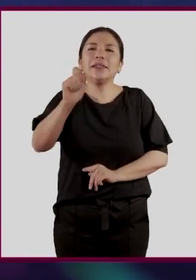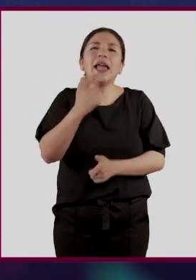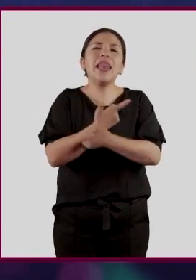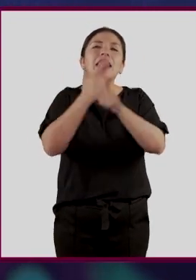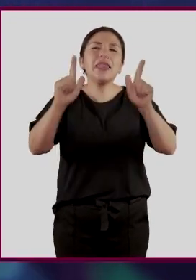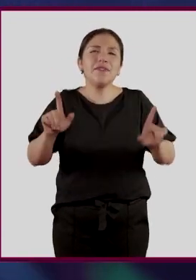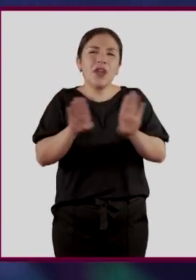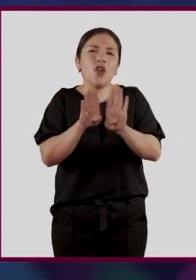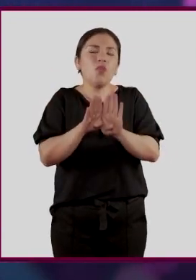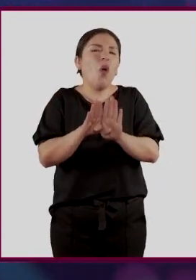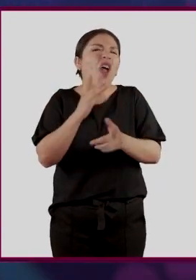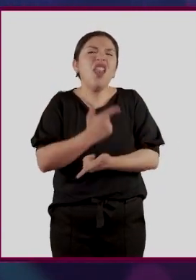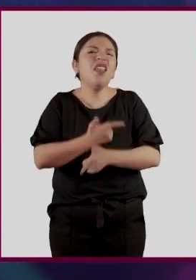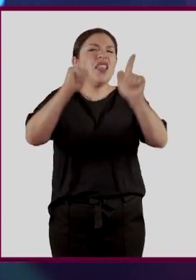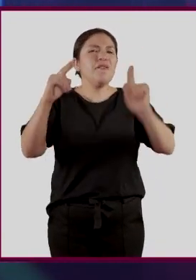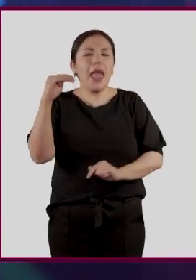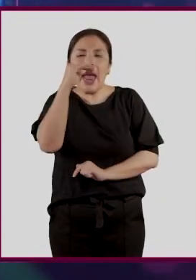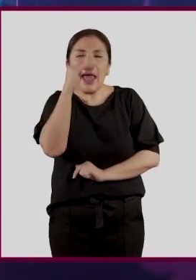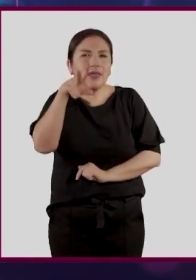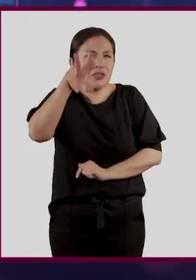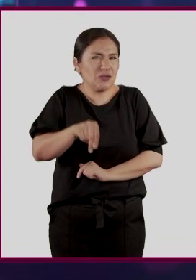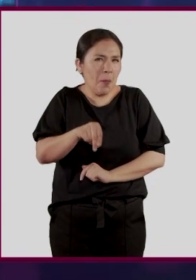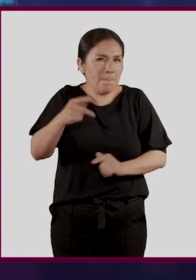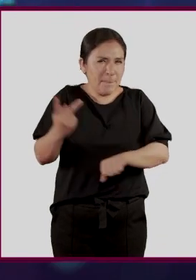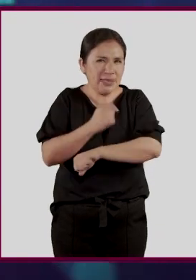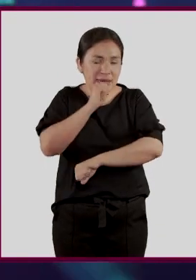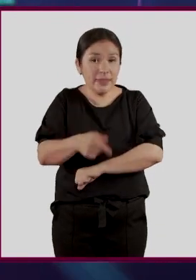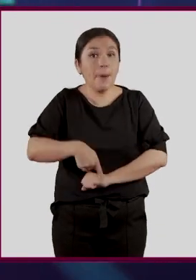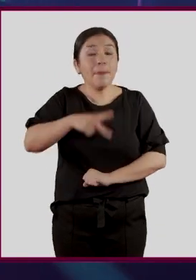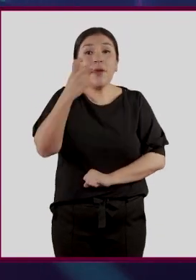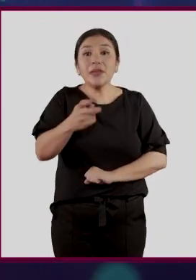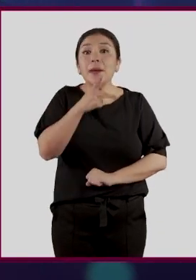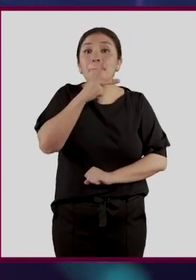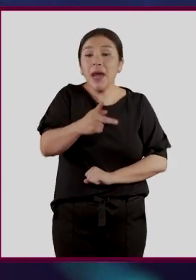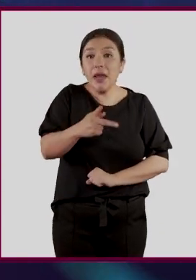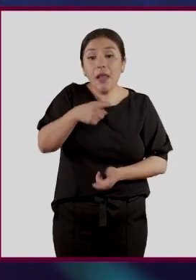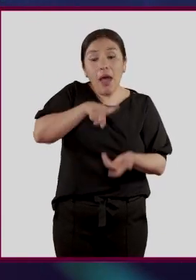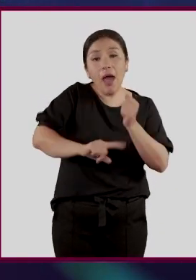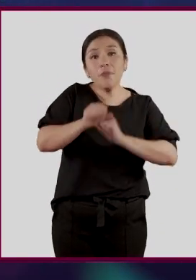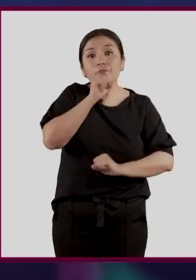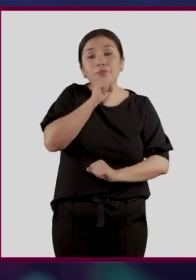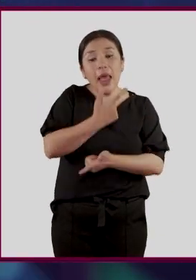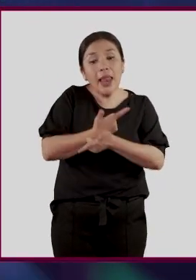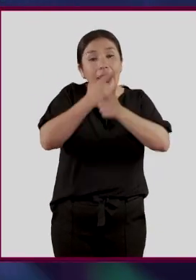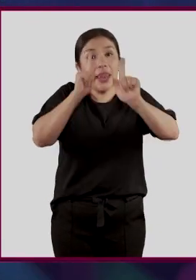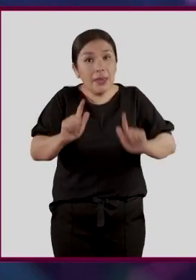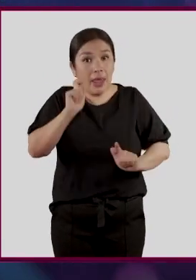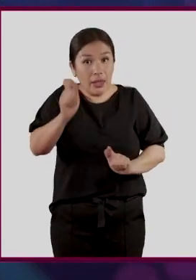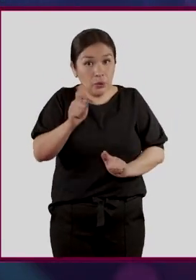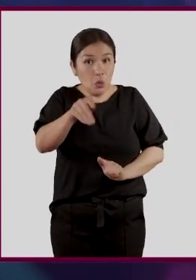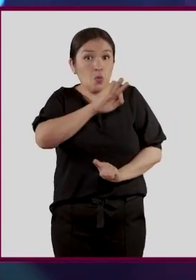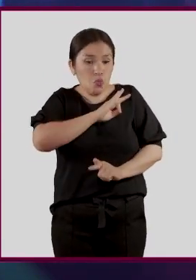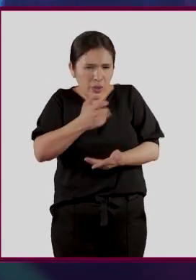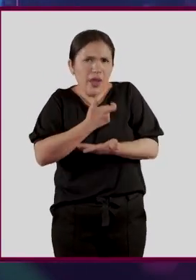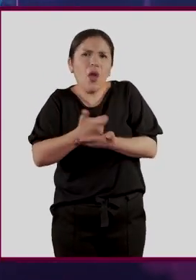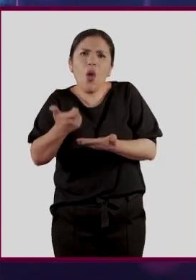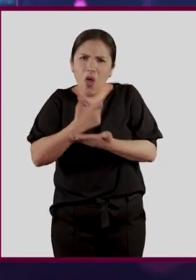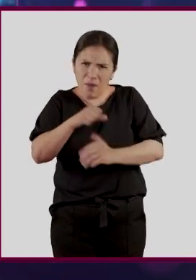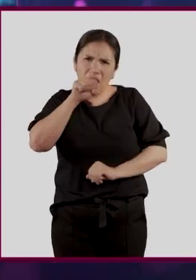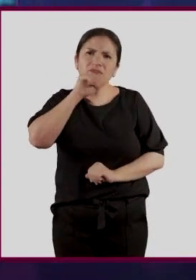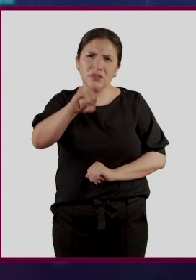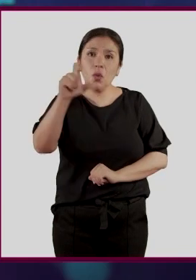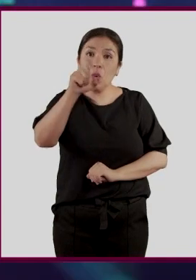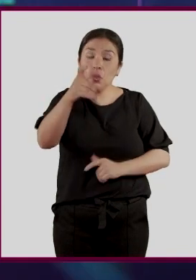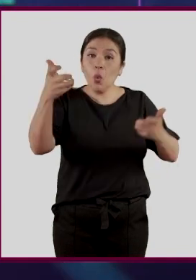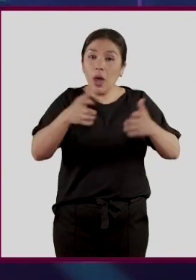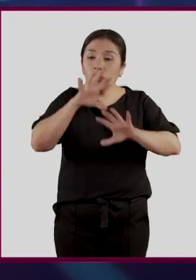lado de libre, libertad, no gratuito. Entonces, como la palabra te lo indica, libertad no quiere decir que no puedas cobrar por esto. Cuando tú